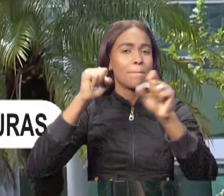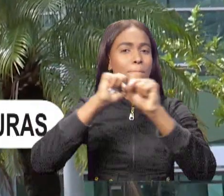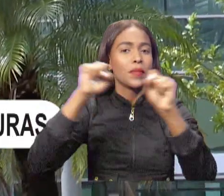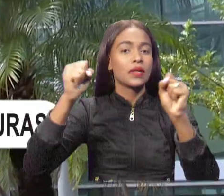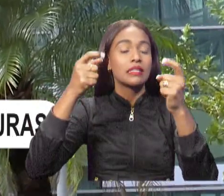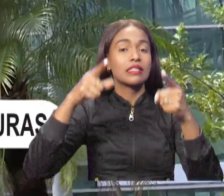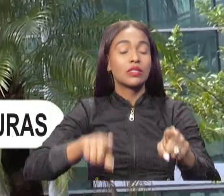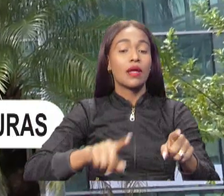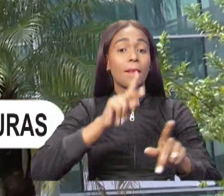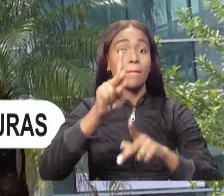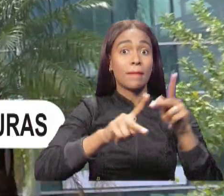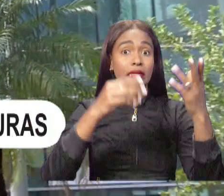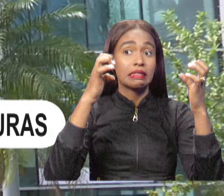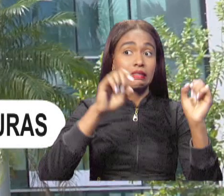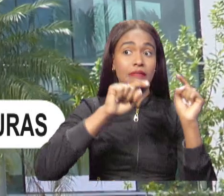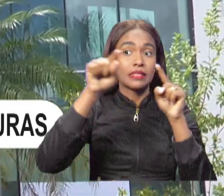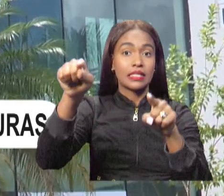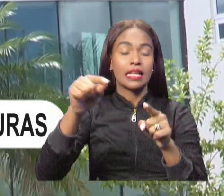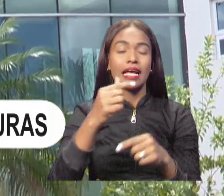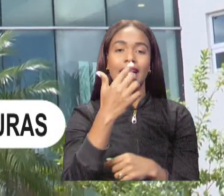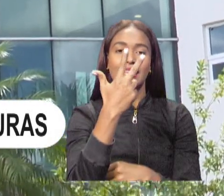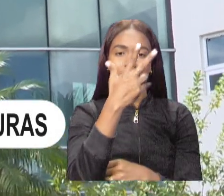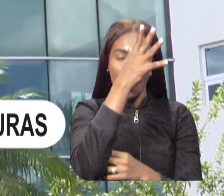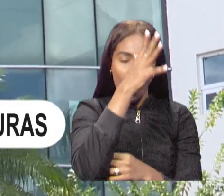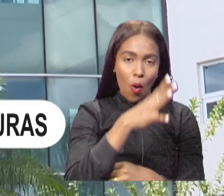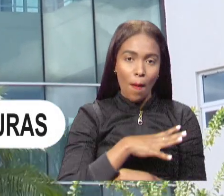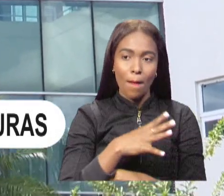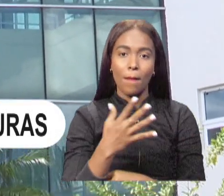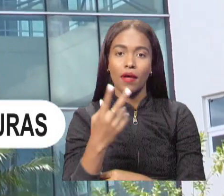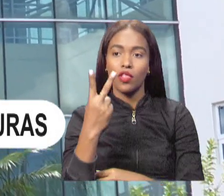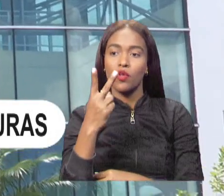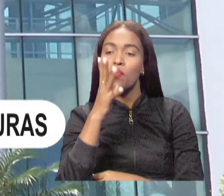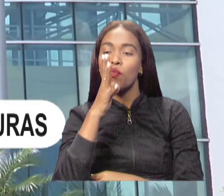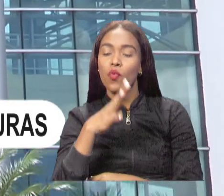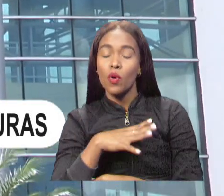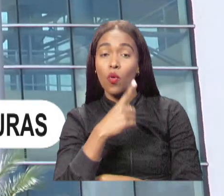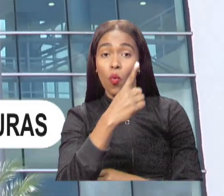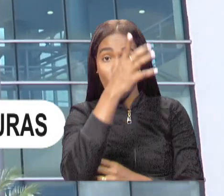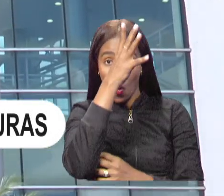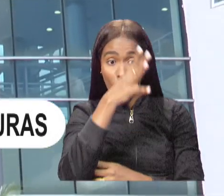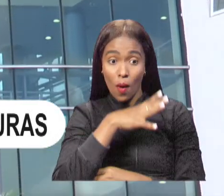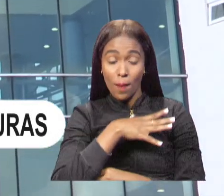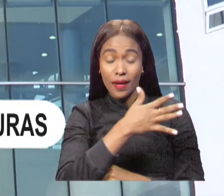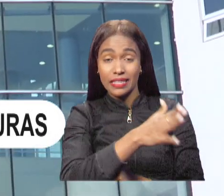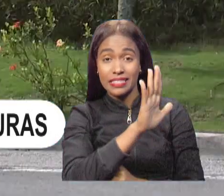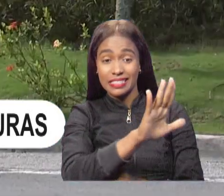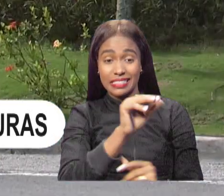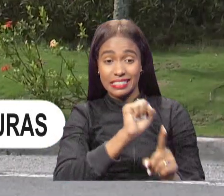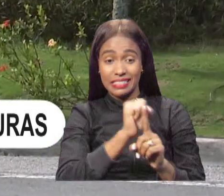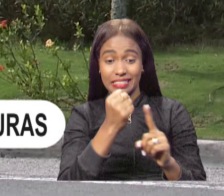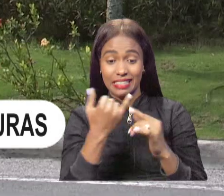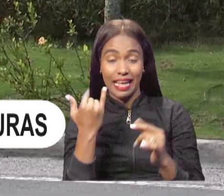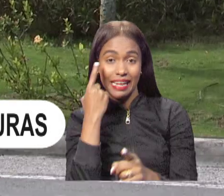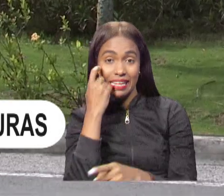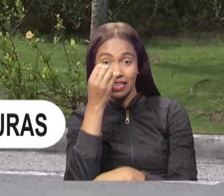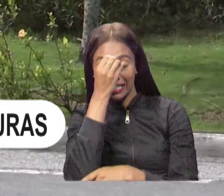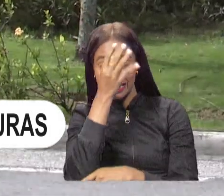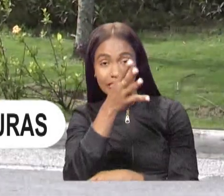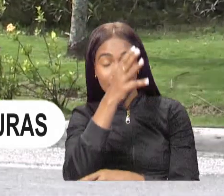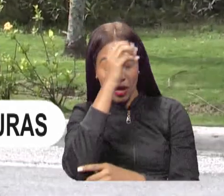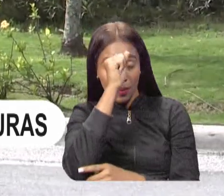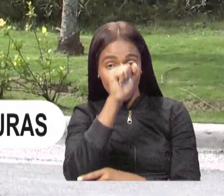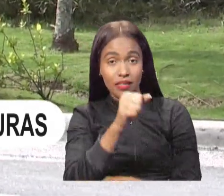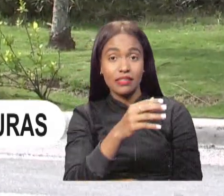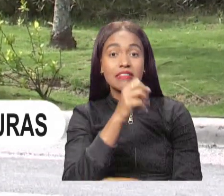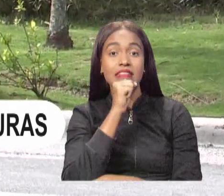heridos pacientes 3 hombres y 2 mujeres. Un masculino, tal cual el que pues mencionábamos, otro de 54